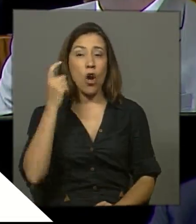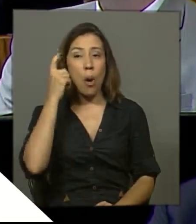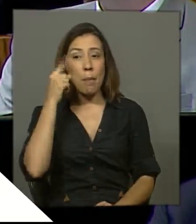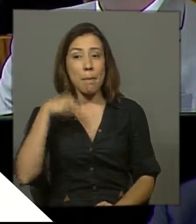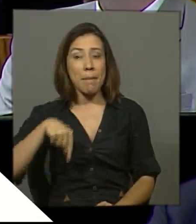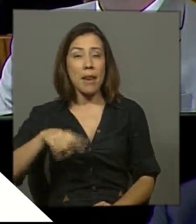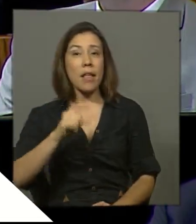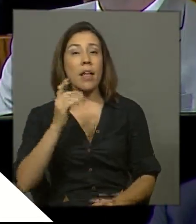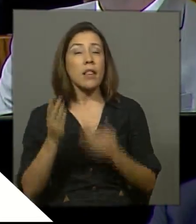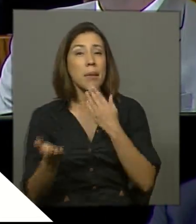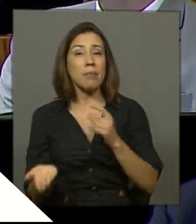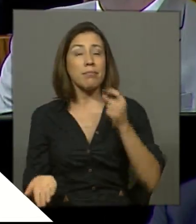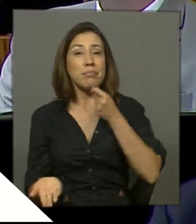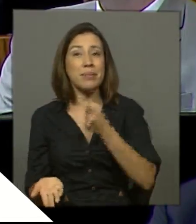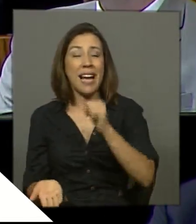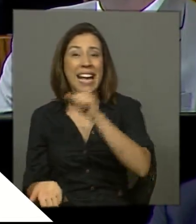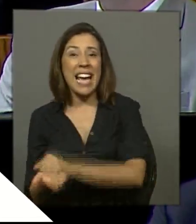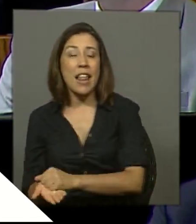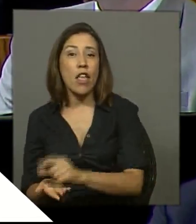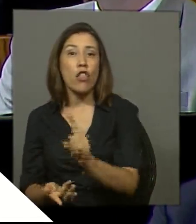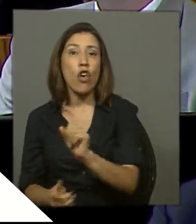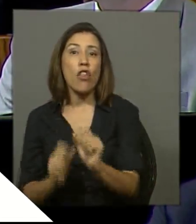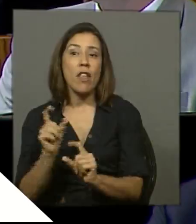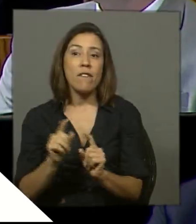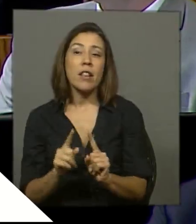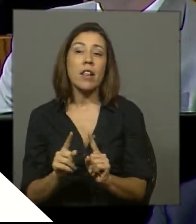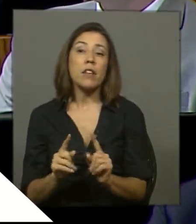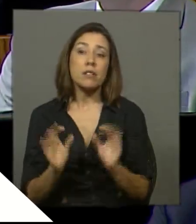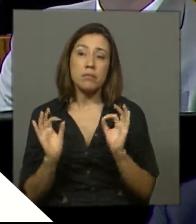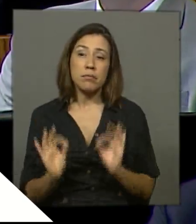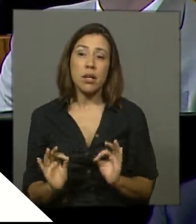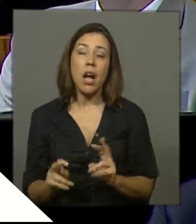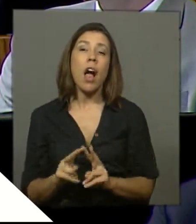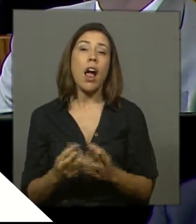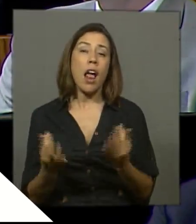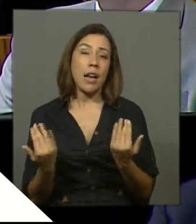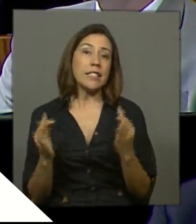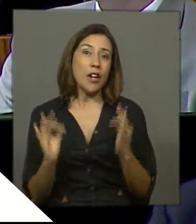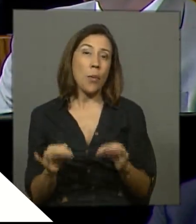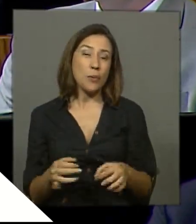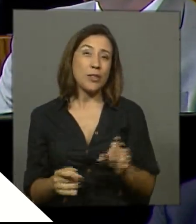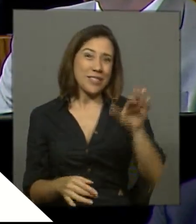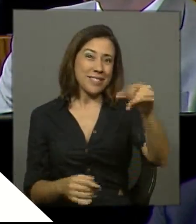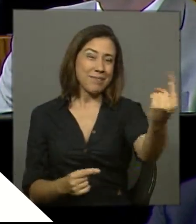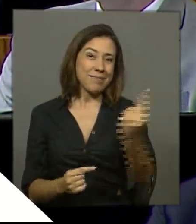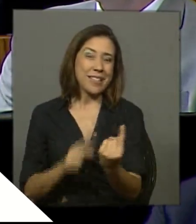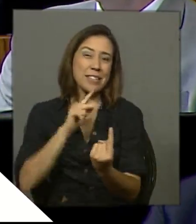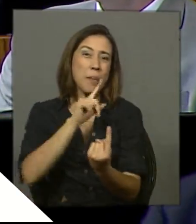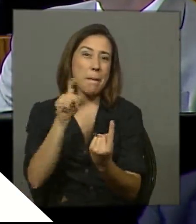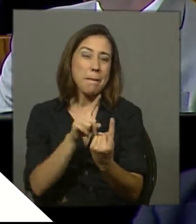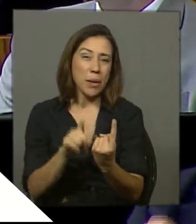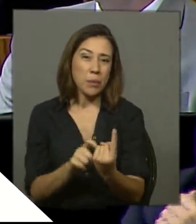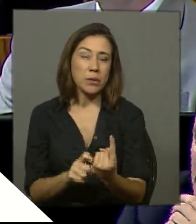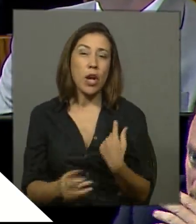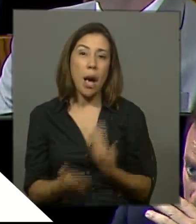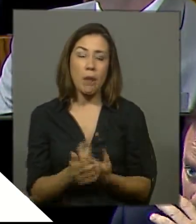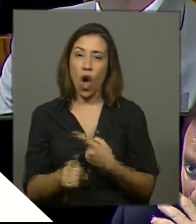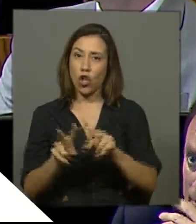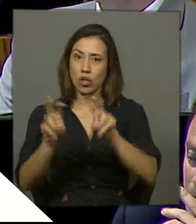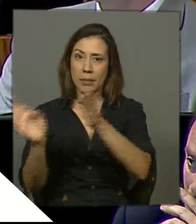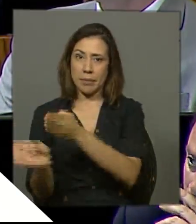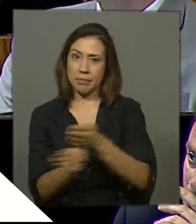querellantes y no Defensores justifica esta interpelación ministro ministro Yo quiero aprovechar de cambiar